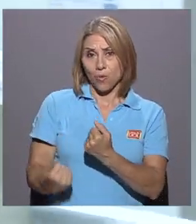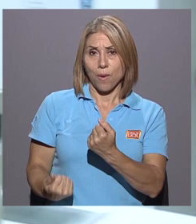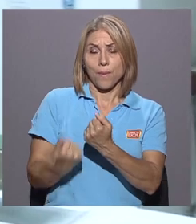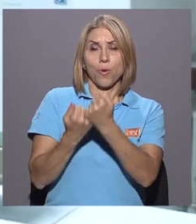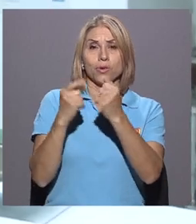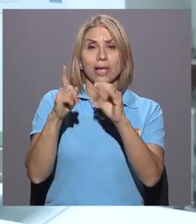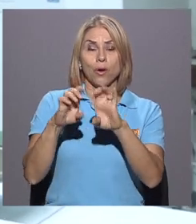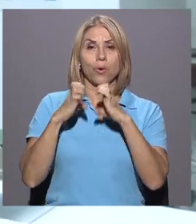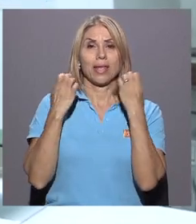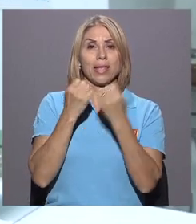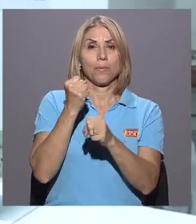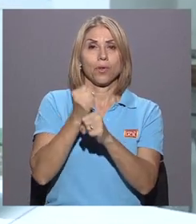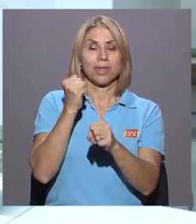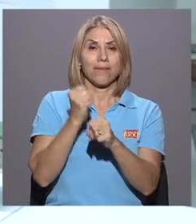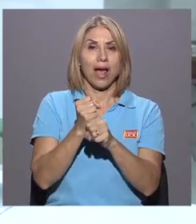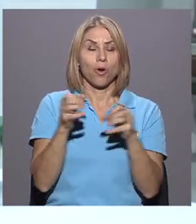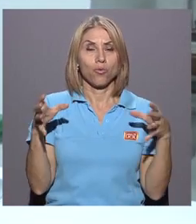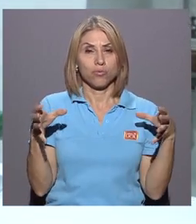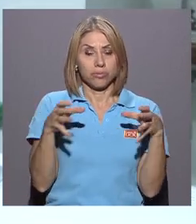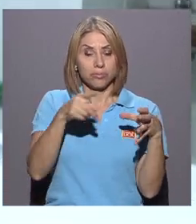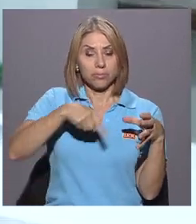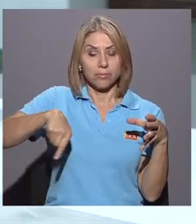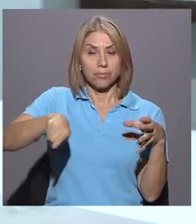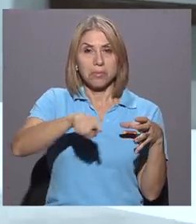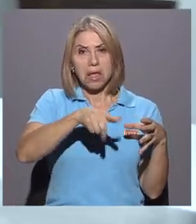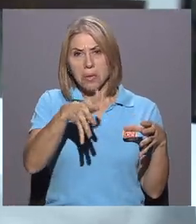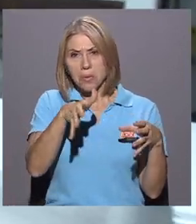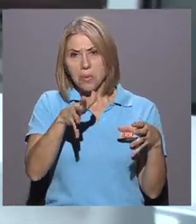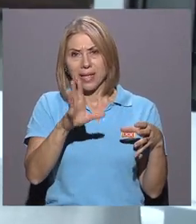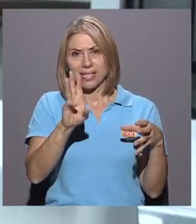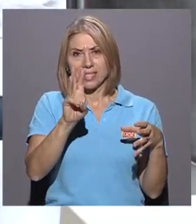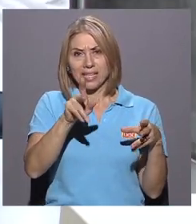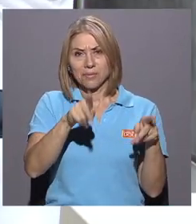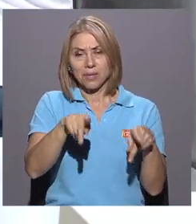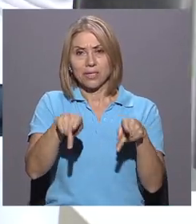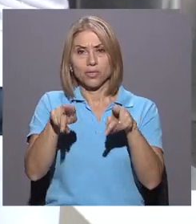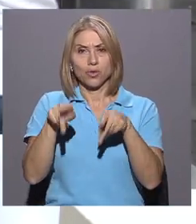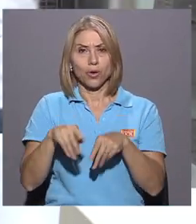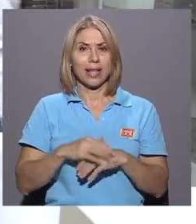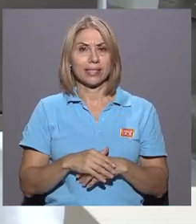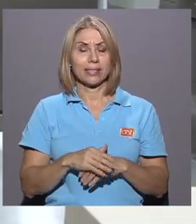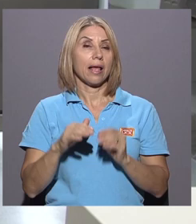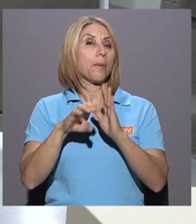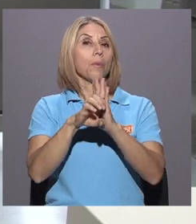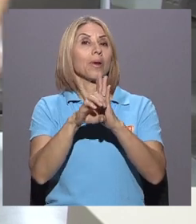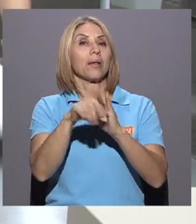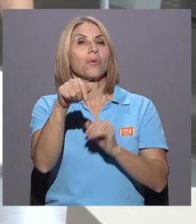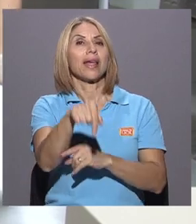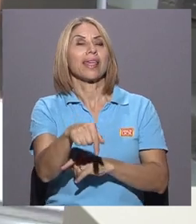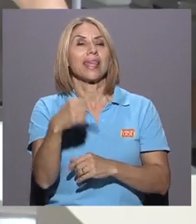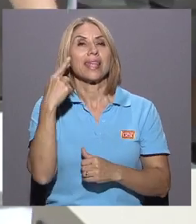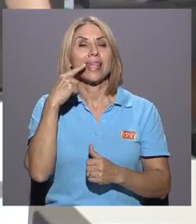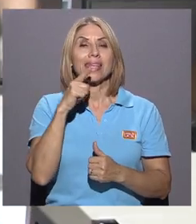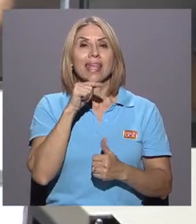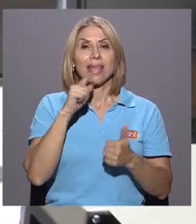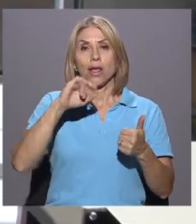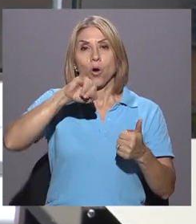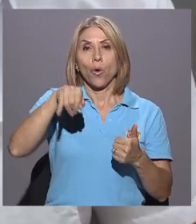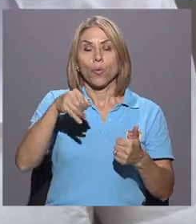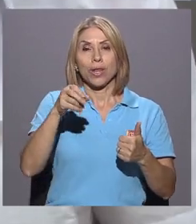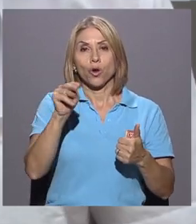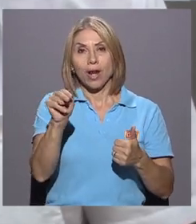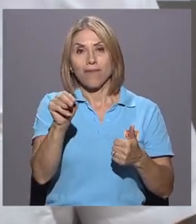de trabajo conformado por 6 personas aproximadamente. Entre ellos están Jovino Navarro,